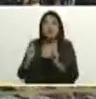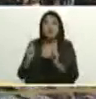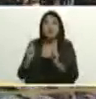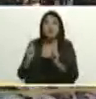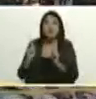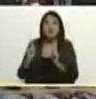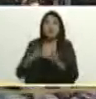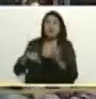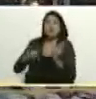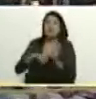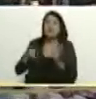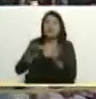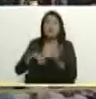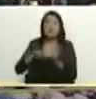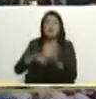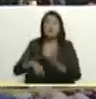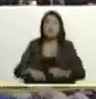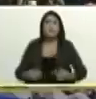una y otra vez,